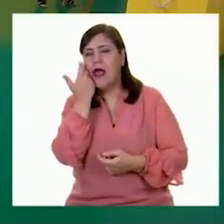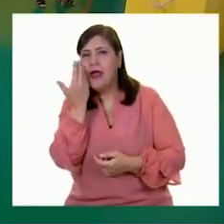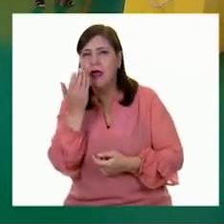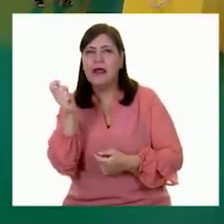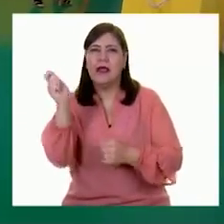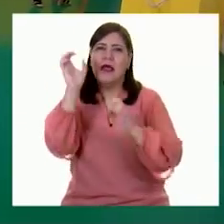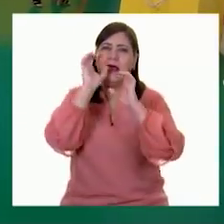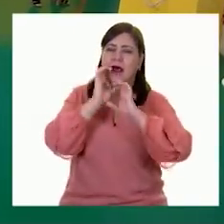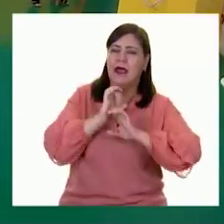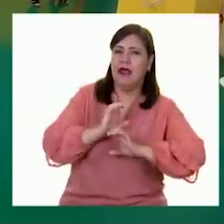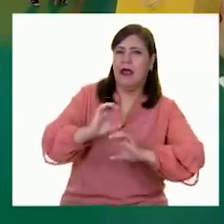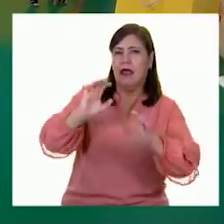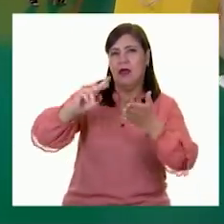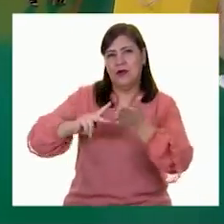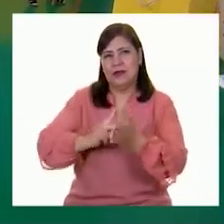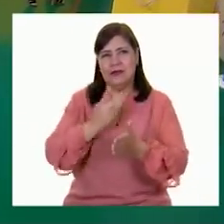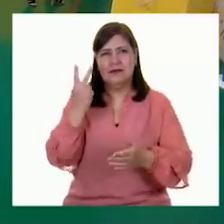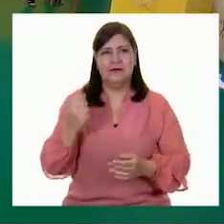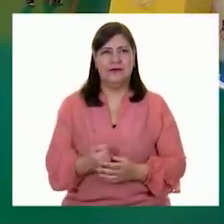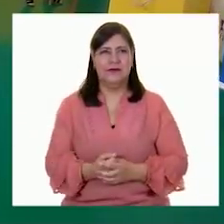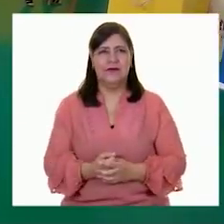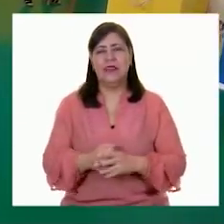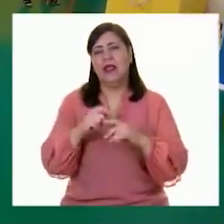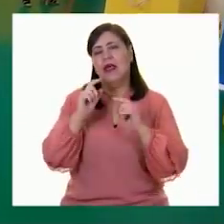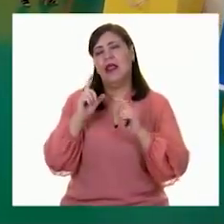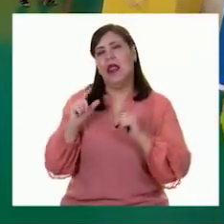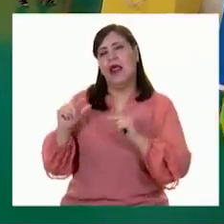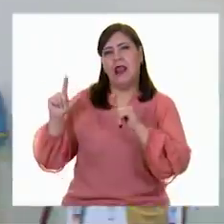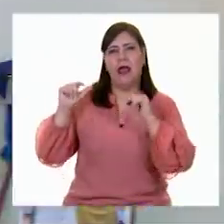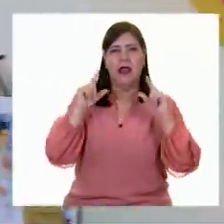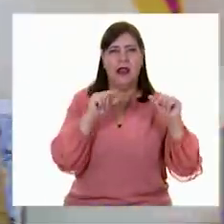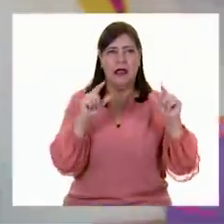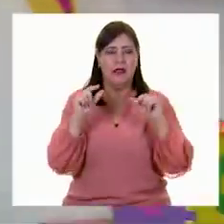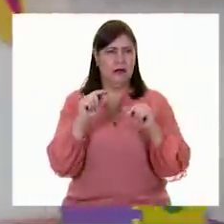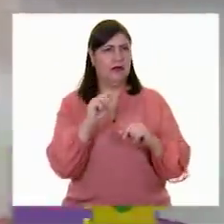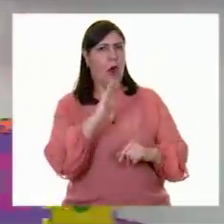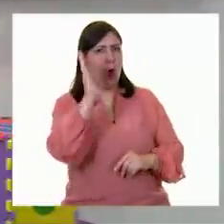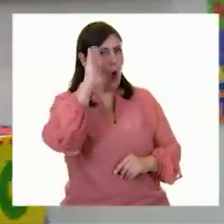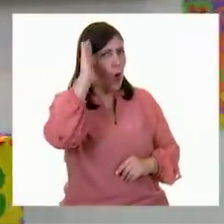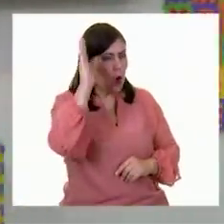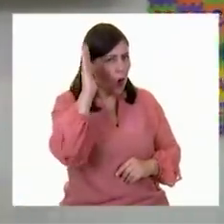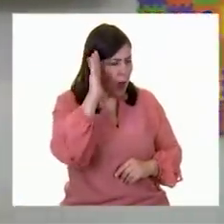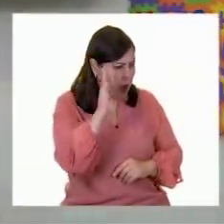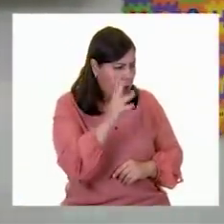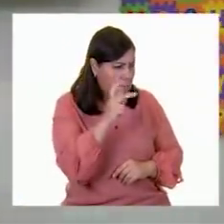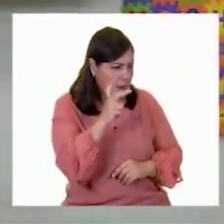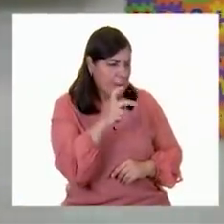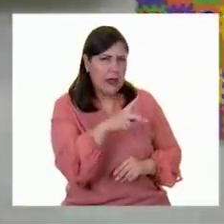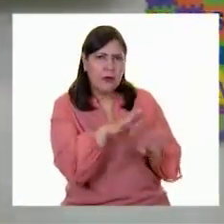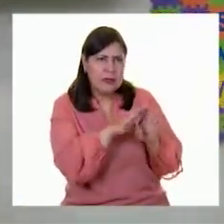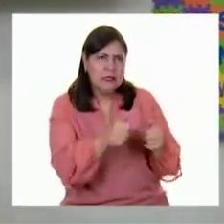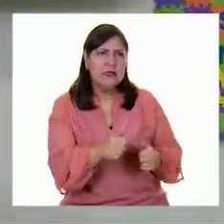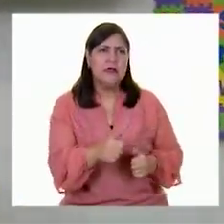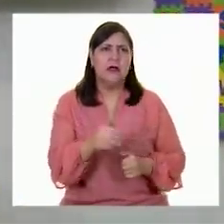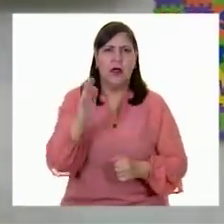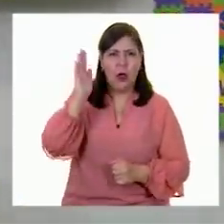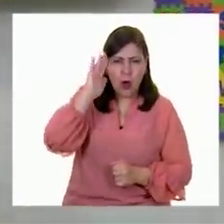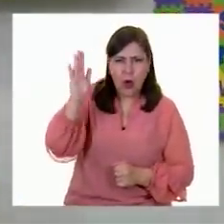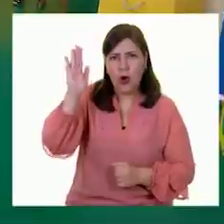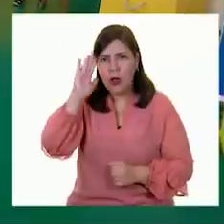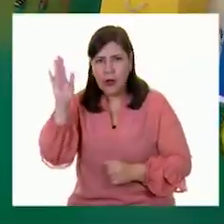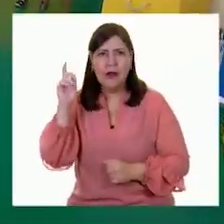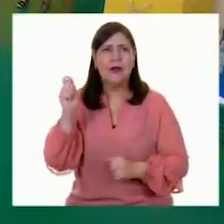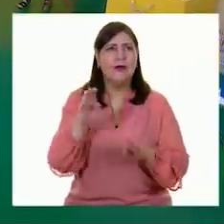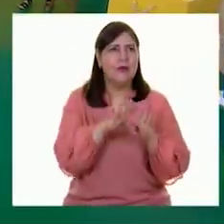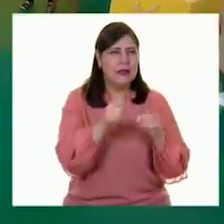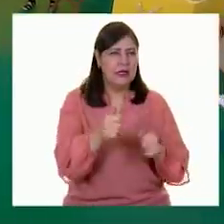volver a cantar. La, la, la, la. ¡Hola! ¡Hola, Pepe! ¿Cómo Hola. Estás? ¡Hola, me suena! ¡Hola, Angie! ¿Cómo